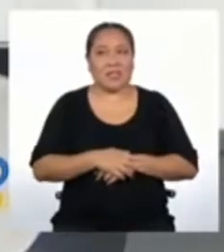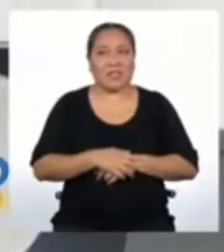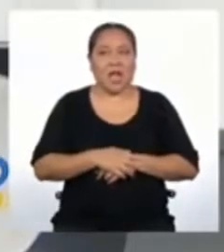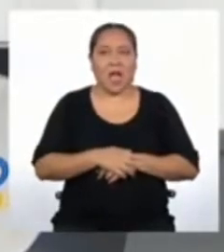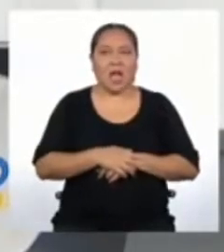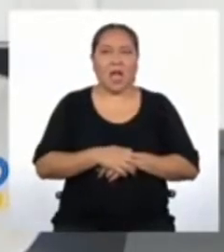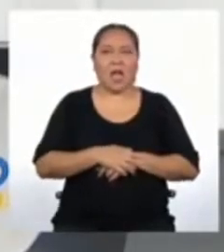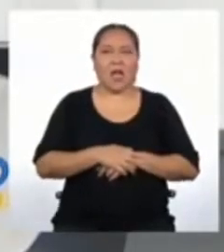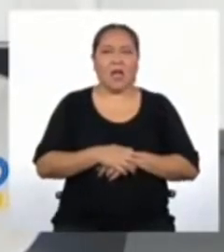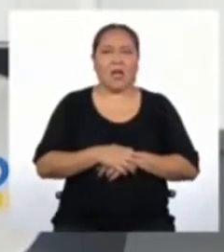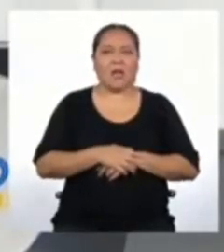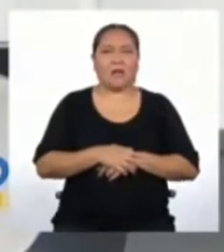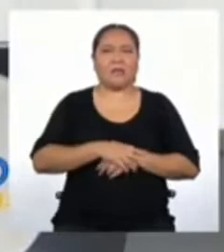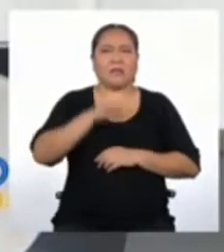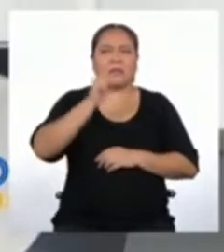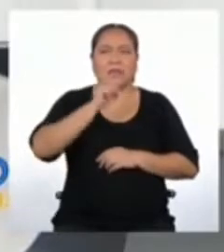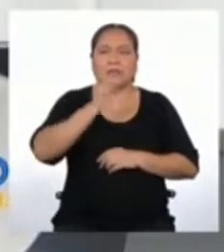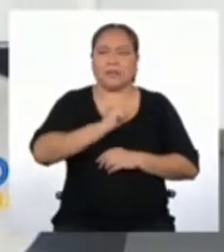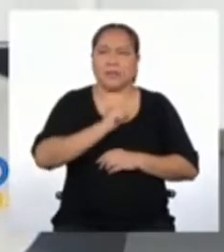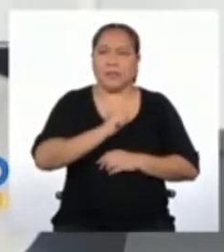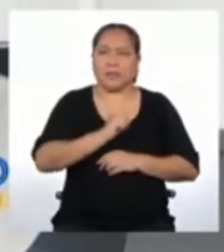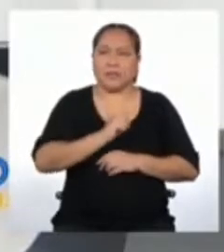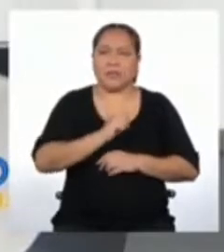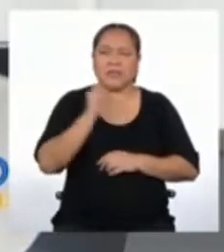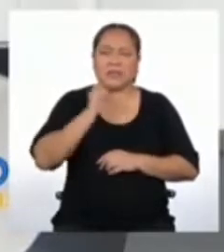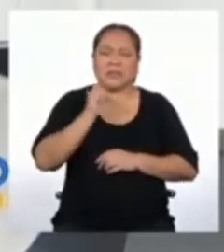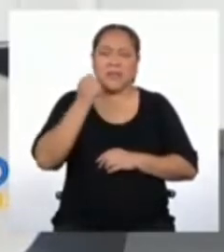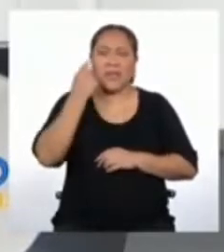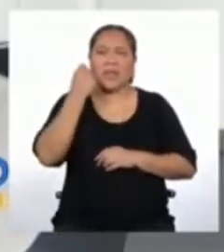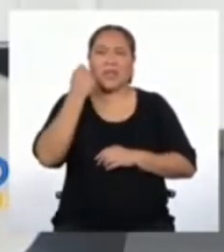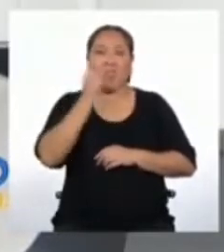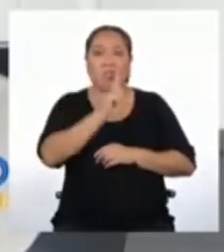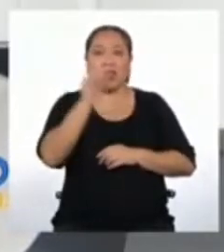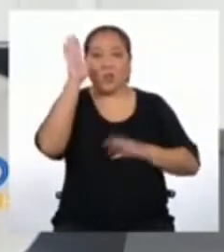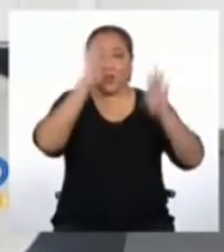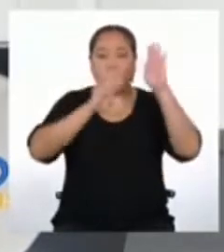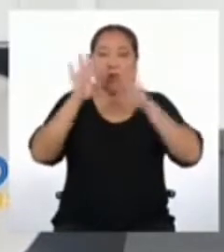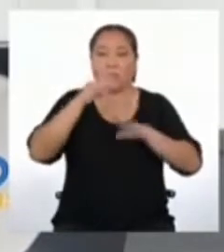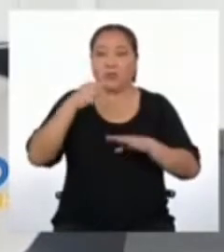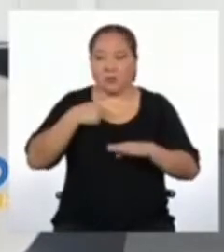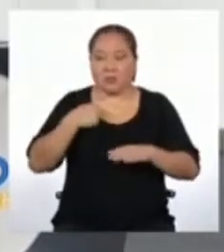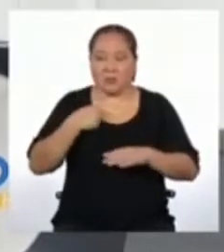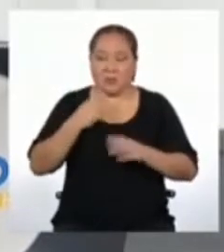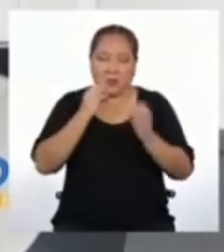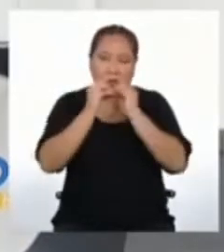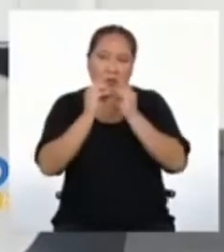Ah, claro. No, entiendo. No te preocupes, nosotros nos encargamos.